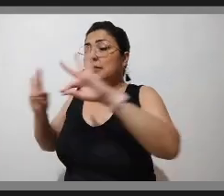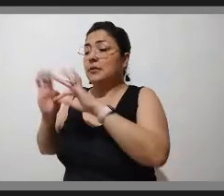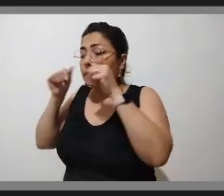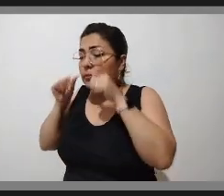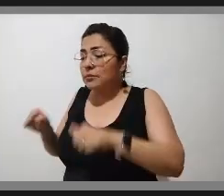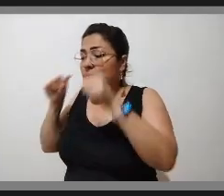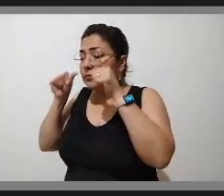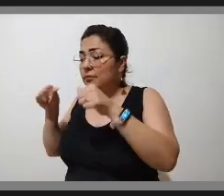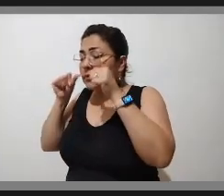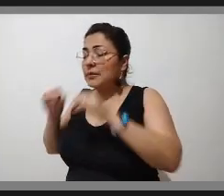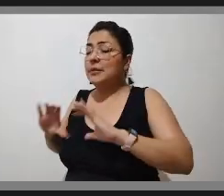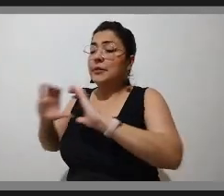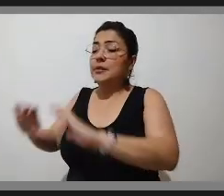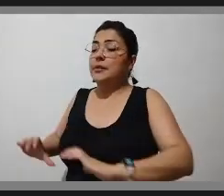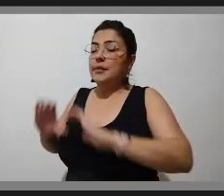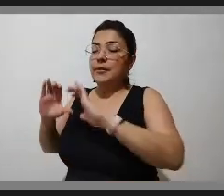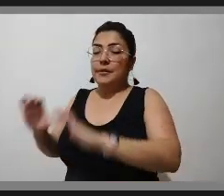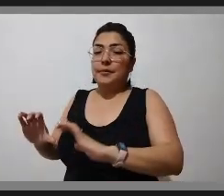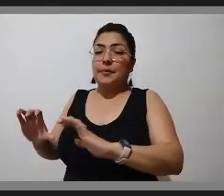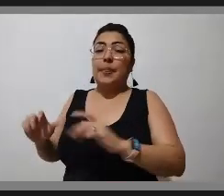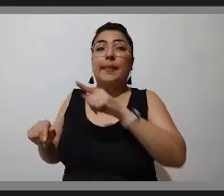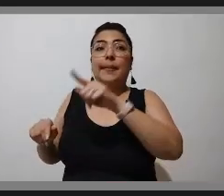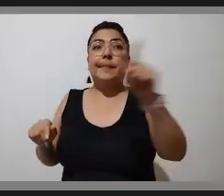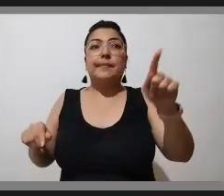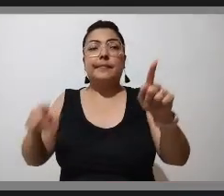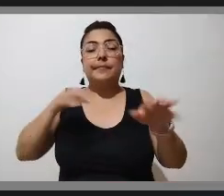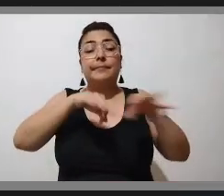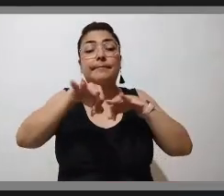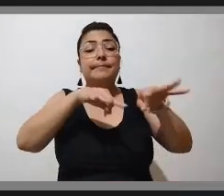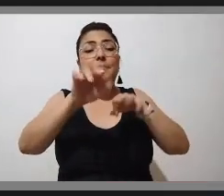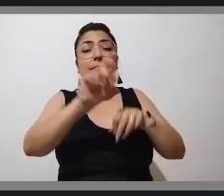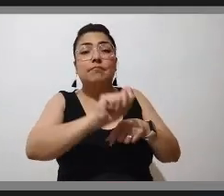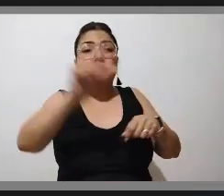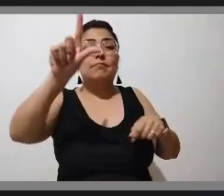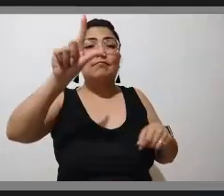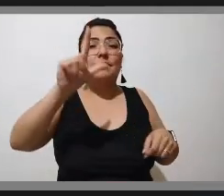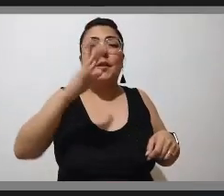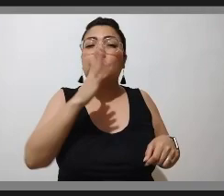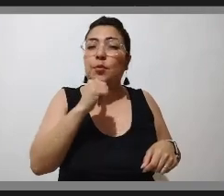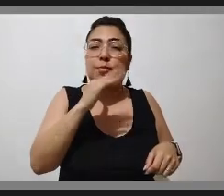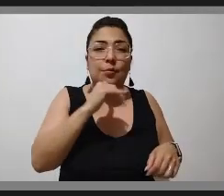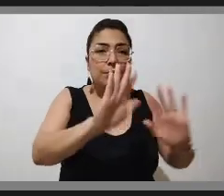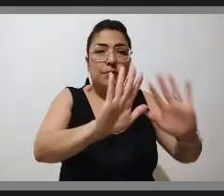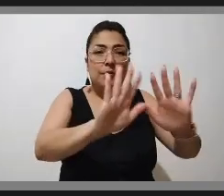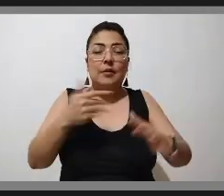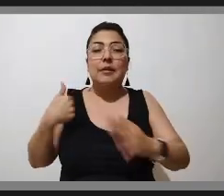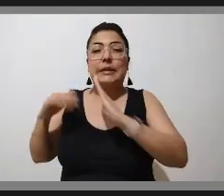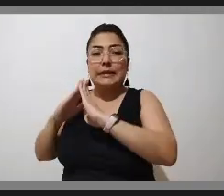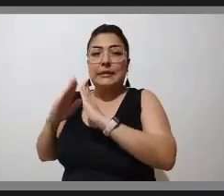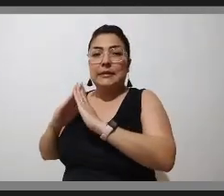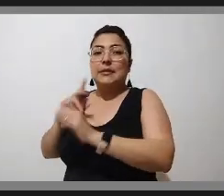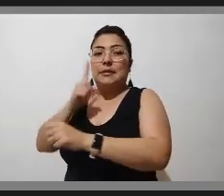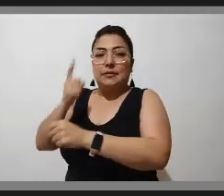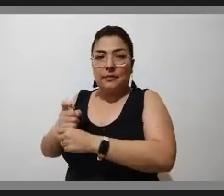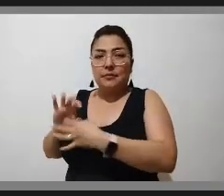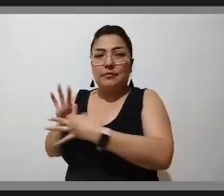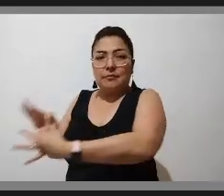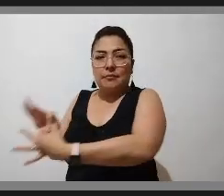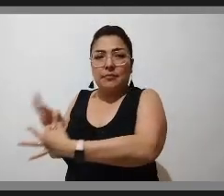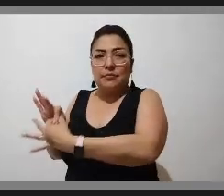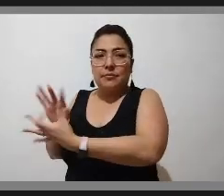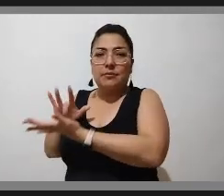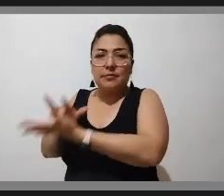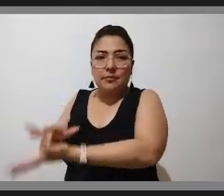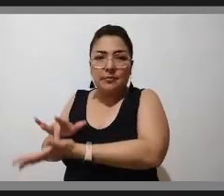estar en un cargo público o para desarrollarse en una profesión, en una tarea específica o para hacer